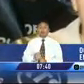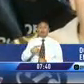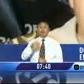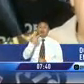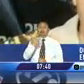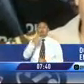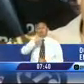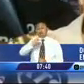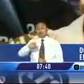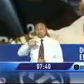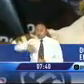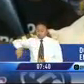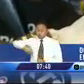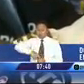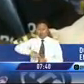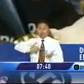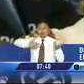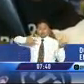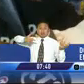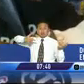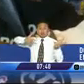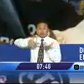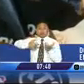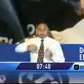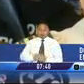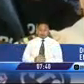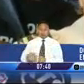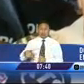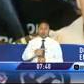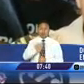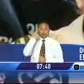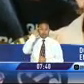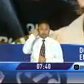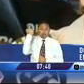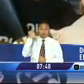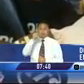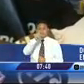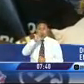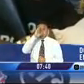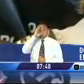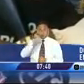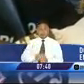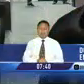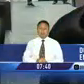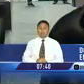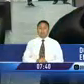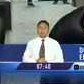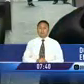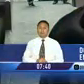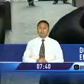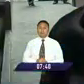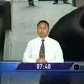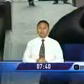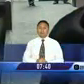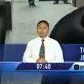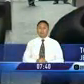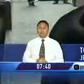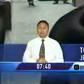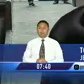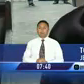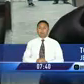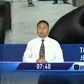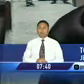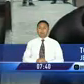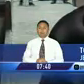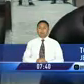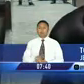bajan tres ciudadanos con armas largas y cortas y proceden a realizar disparos a la humanidad de los compañeros policías. Una vez que fue impactado por el